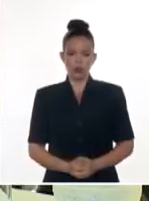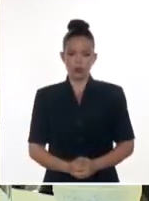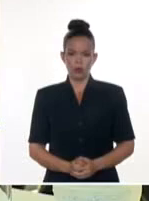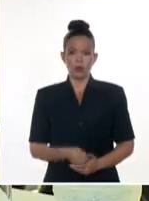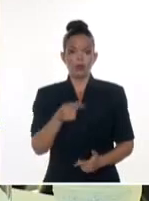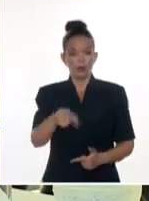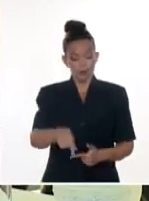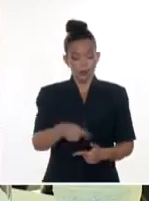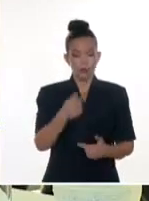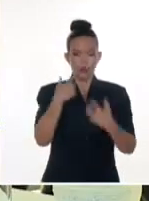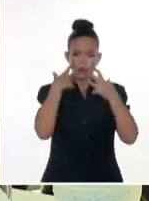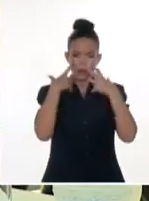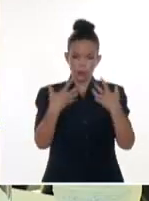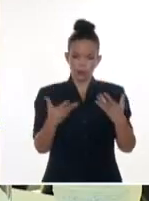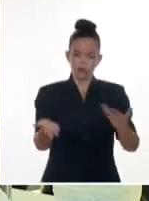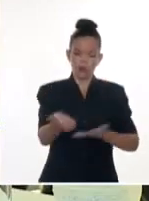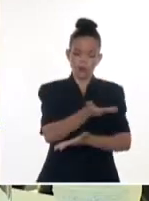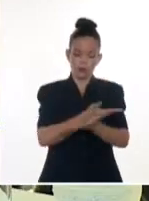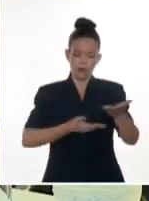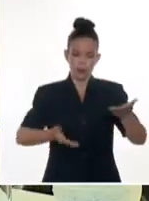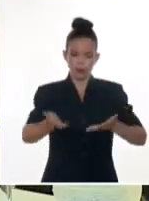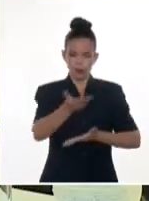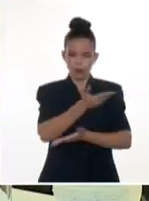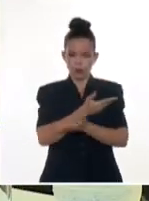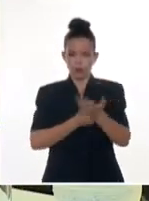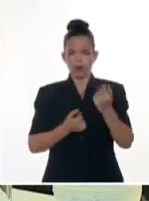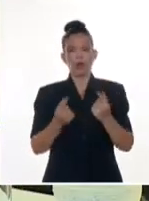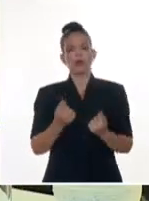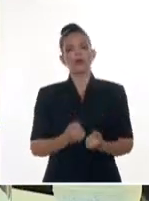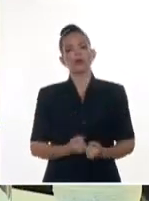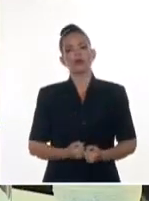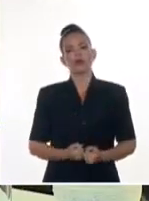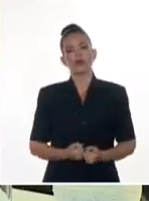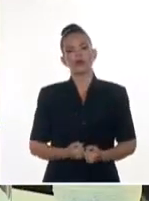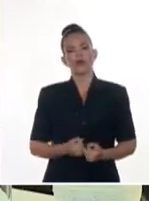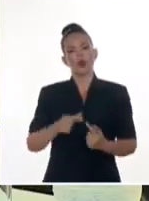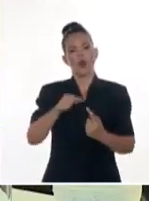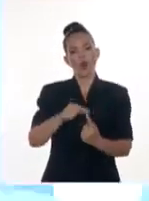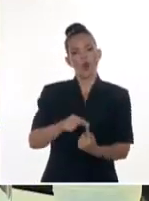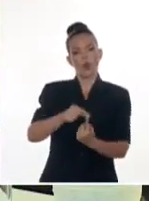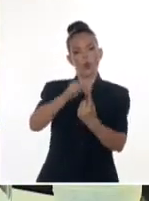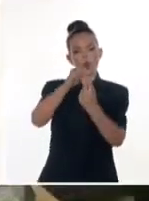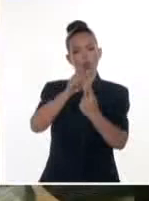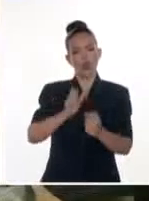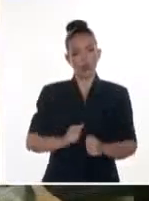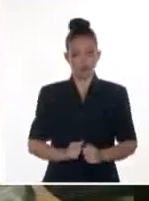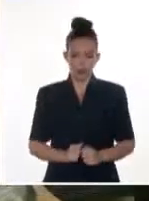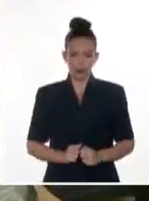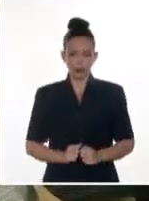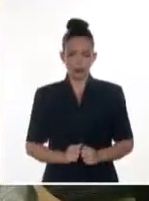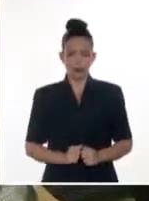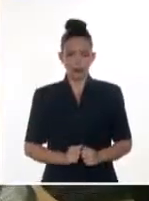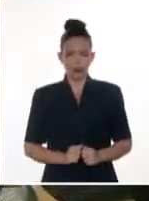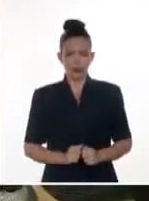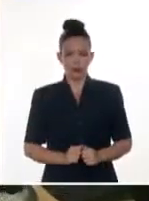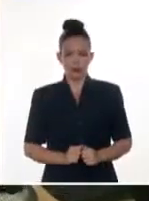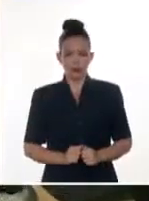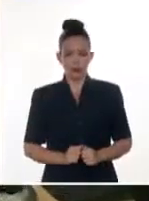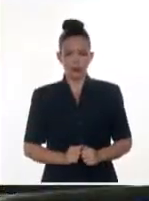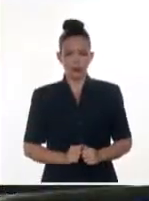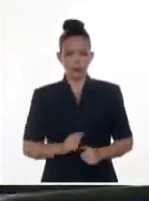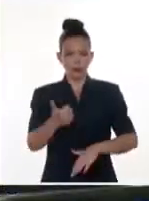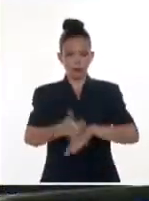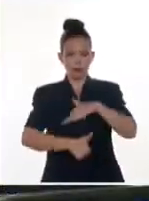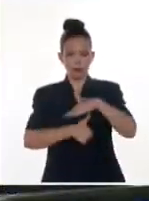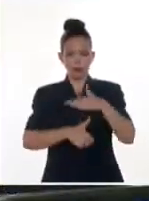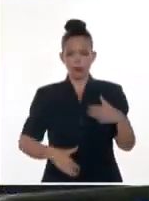intercambiada, oportunidades descubiertas y problemas reparados. Por su parte, el presidente del